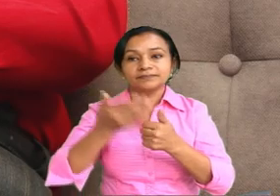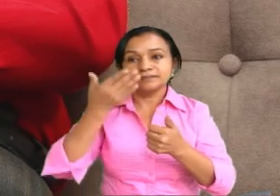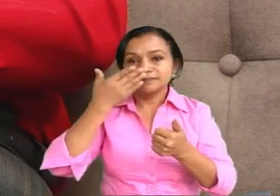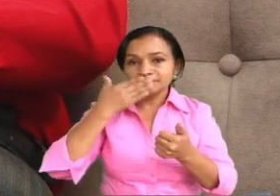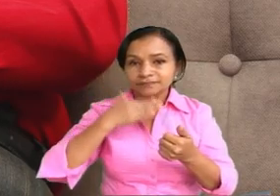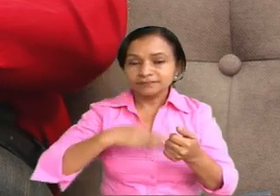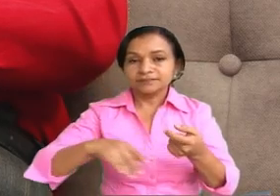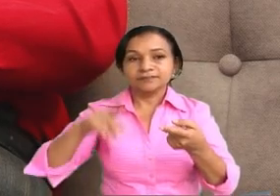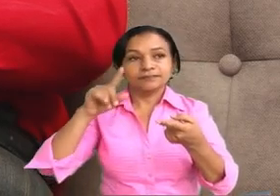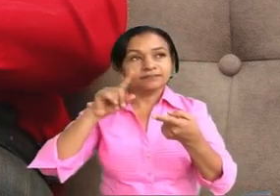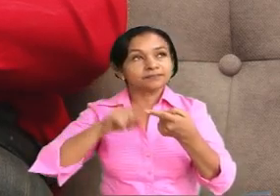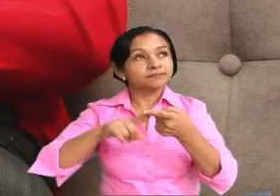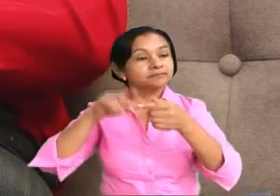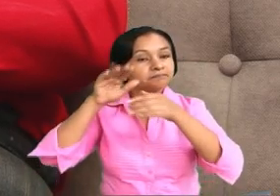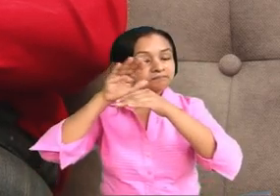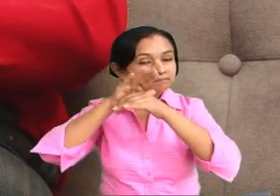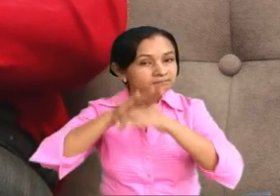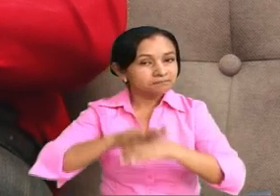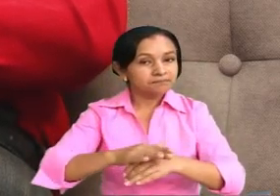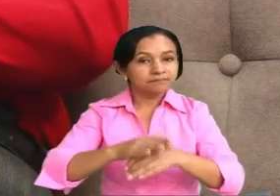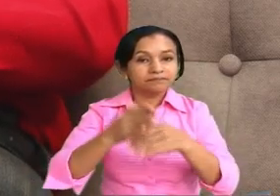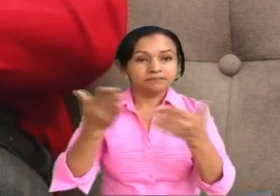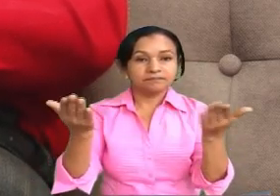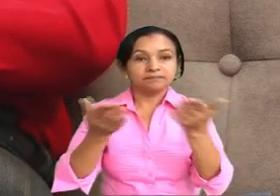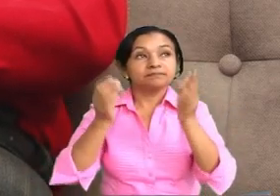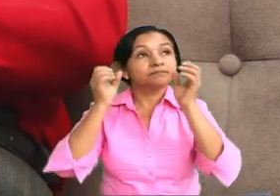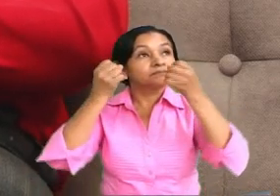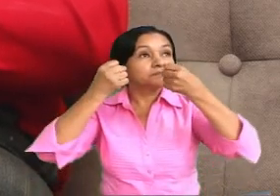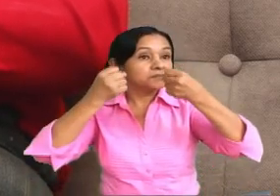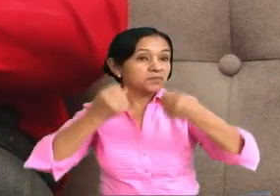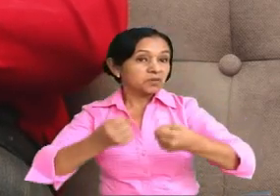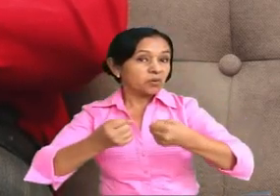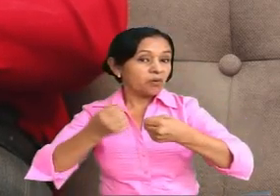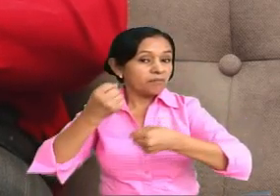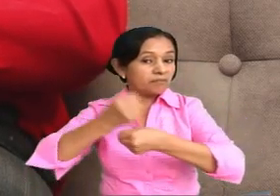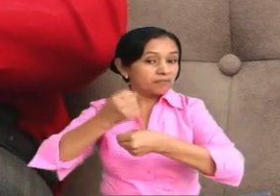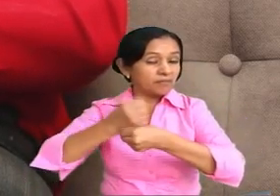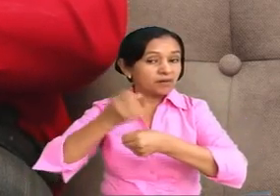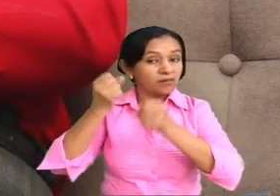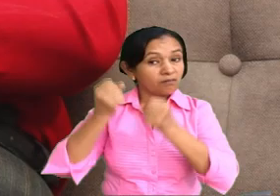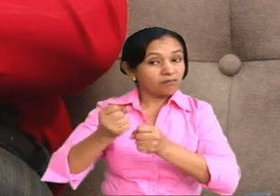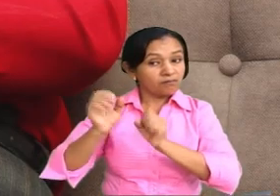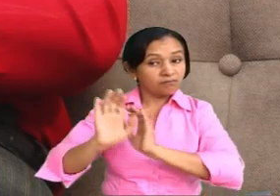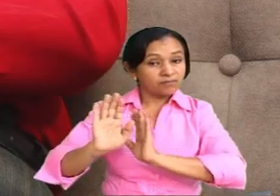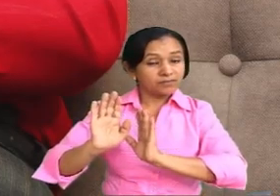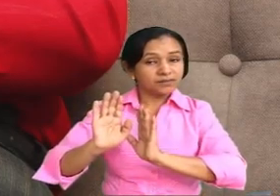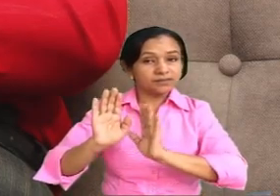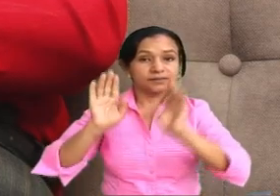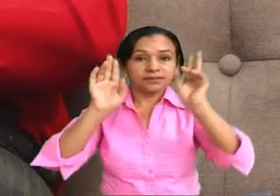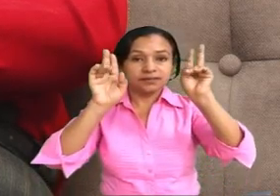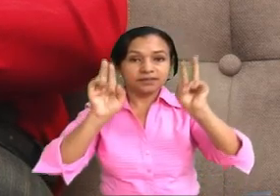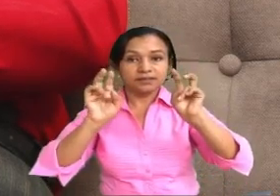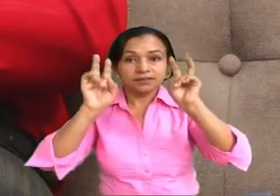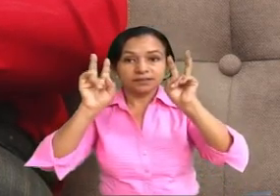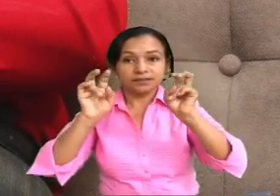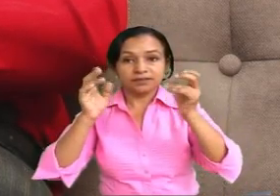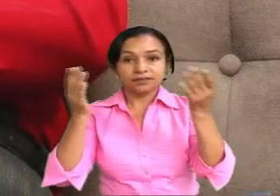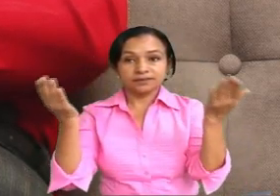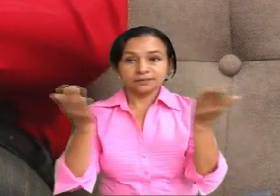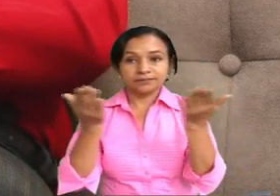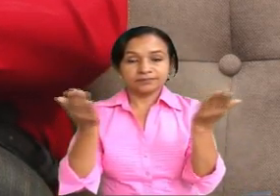maltratada, discriminada, porque solo el hombre puede trabajar. O sea, es un aspecto que